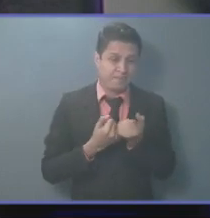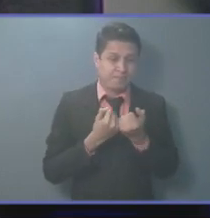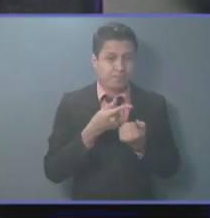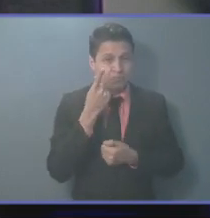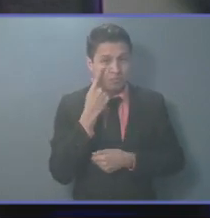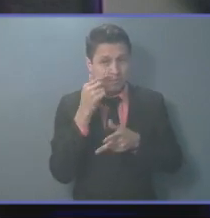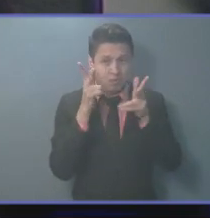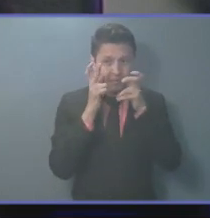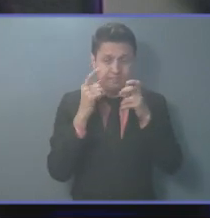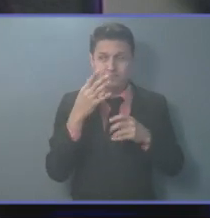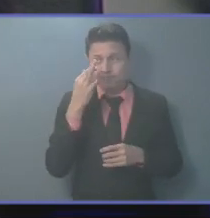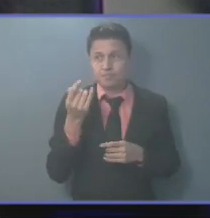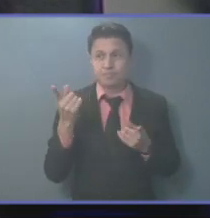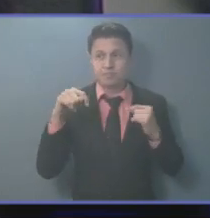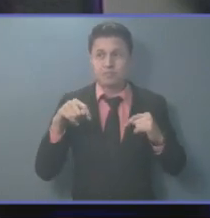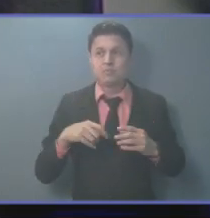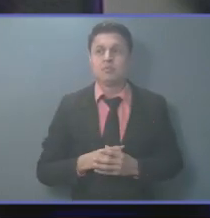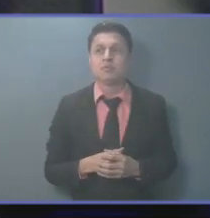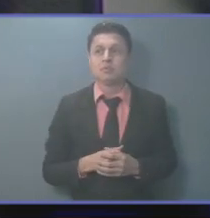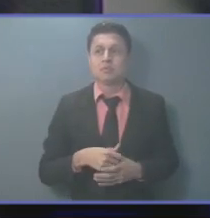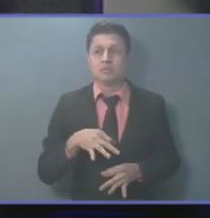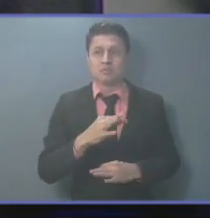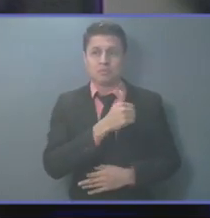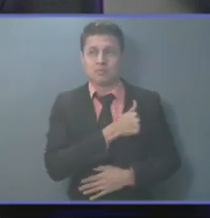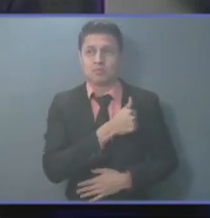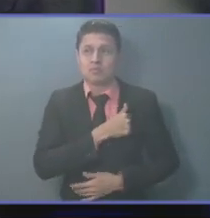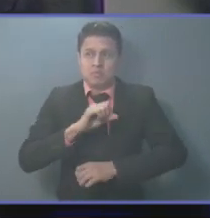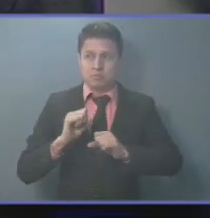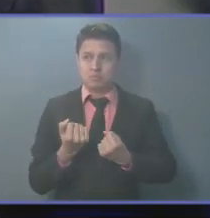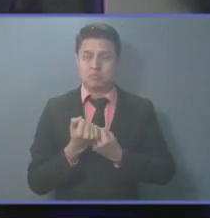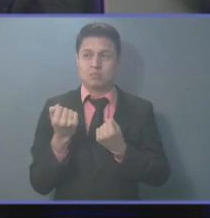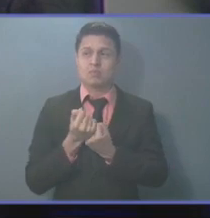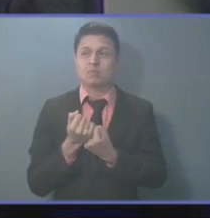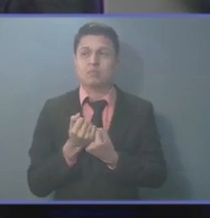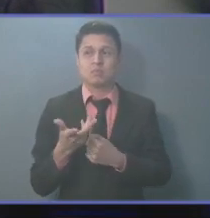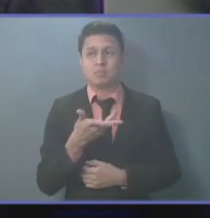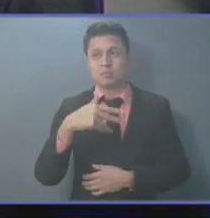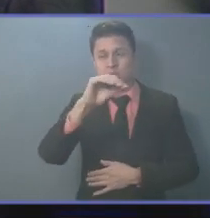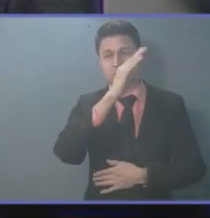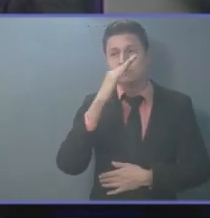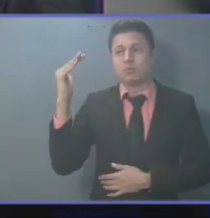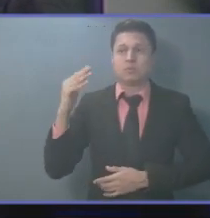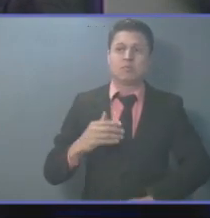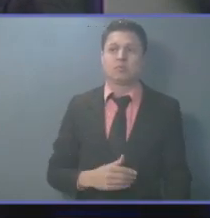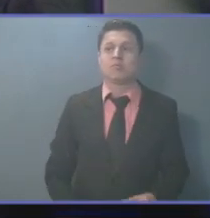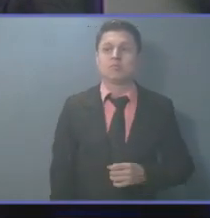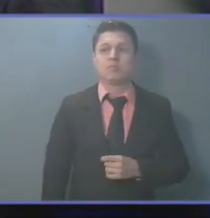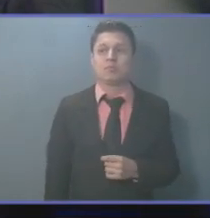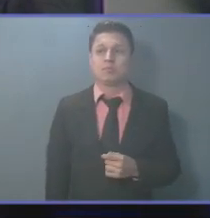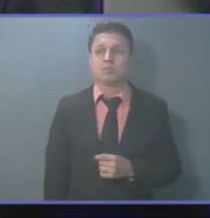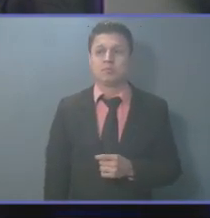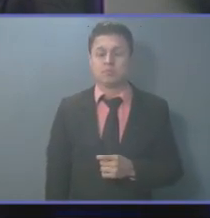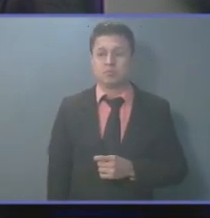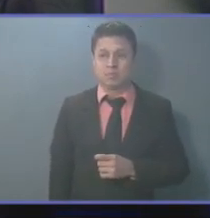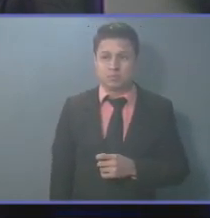pendientes y que creo que vinieron para poder salir al encuentro de sus